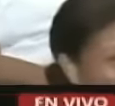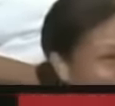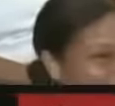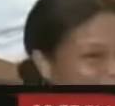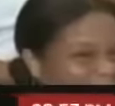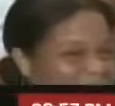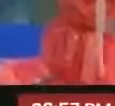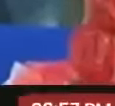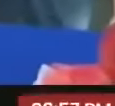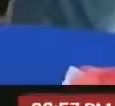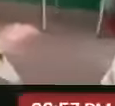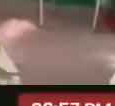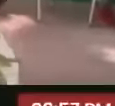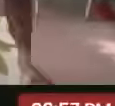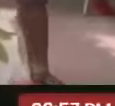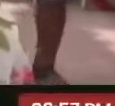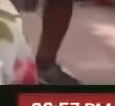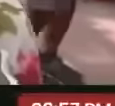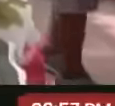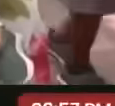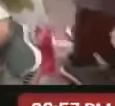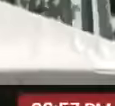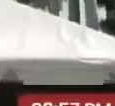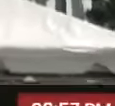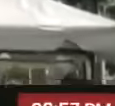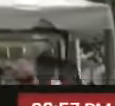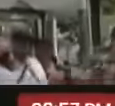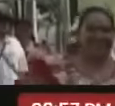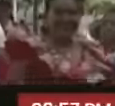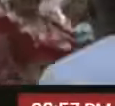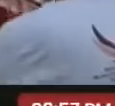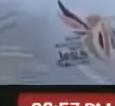Viva Venezuela, mi patria querida.